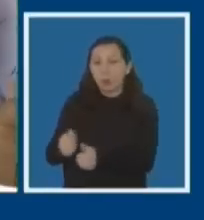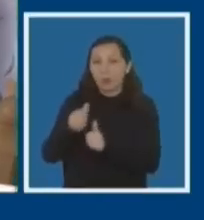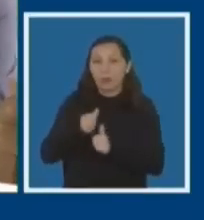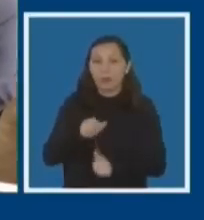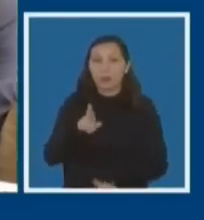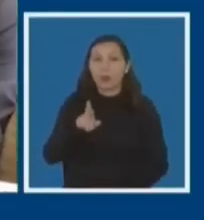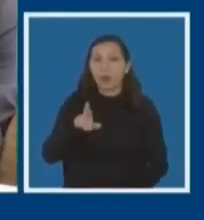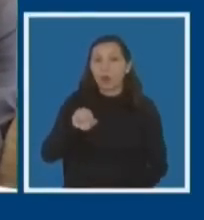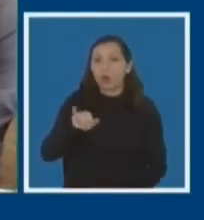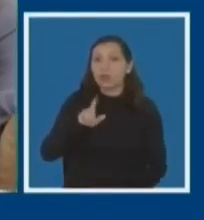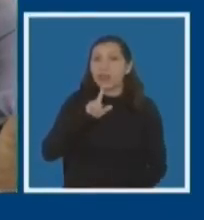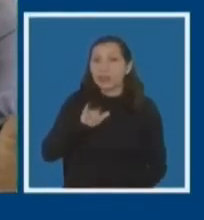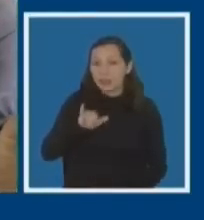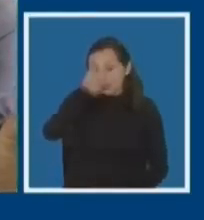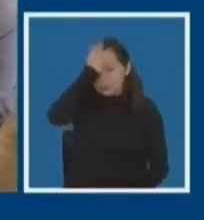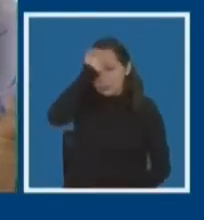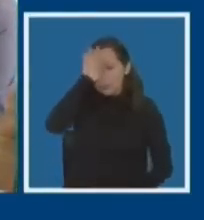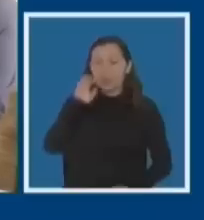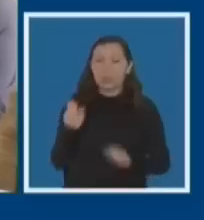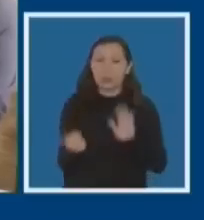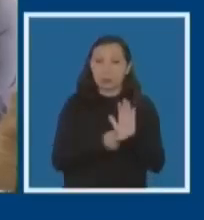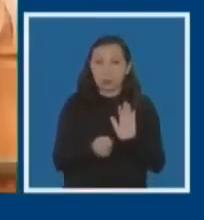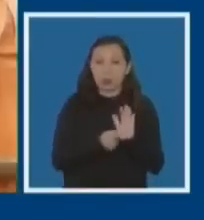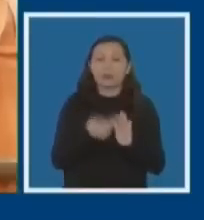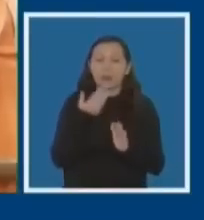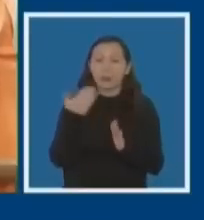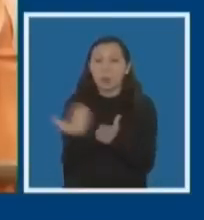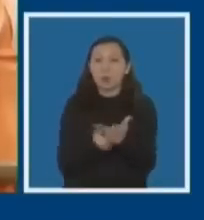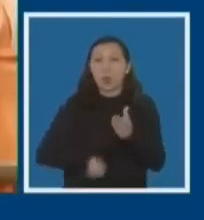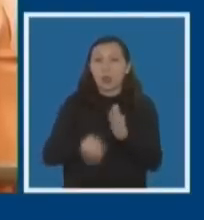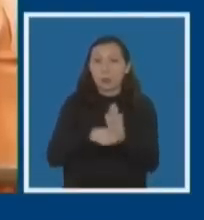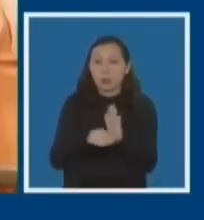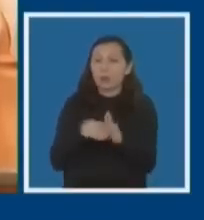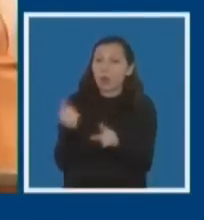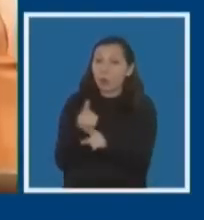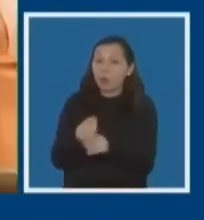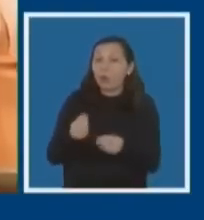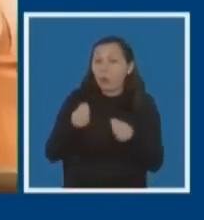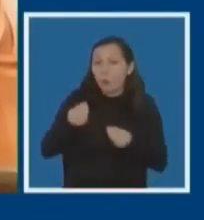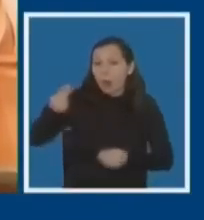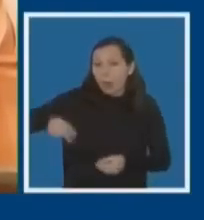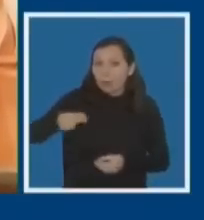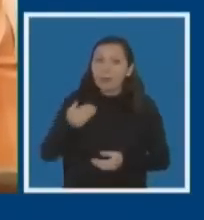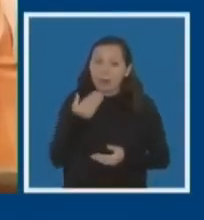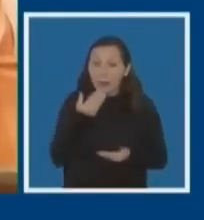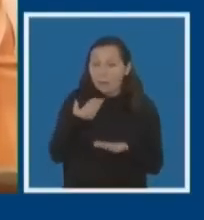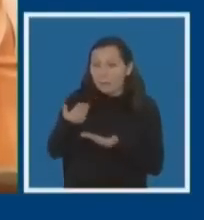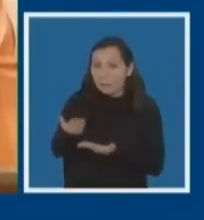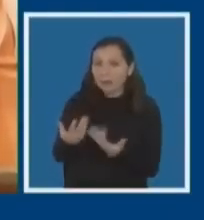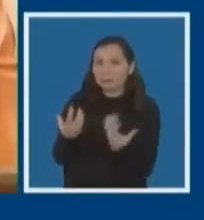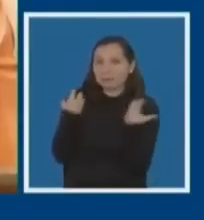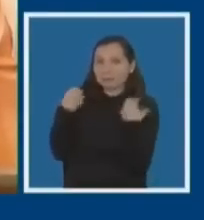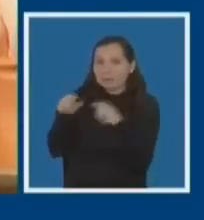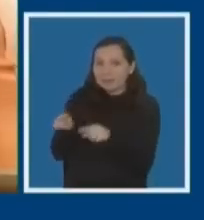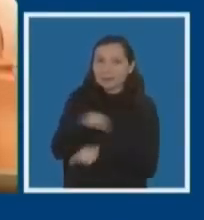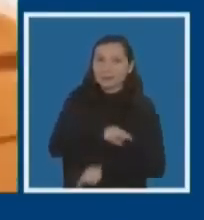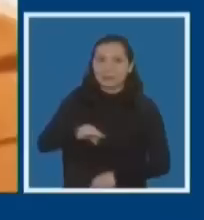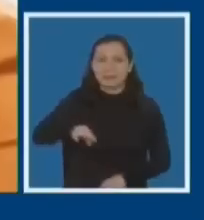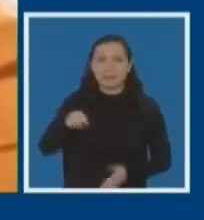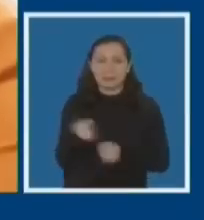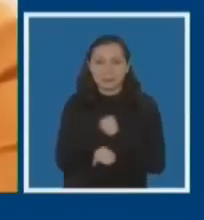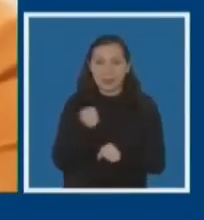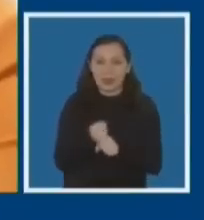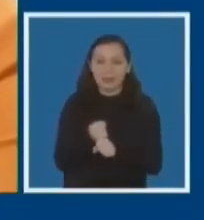del royalty minero, el salario mínimo, que estamos en conversación para poder tener buenas noticias también desde el Ministerio del